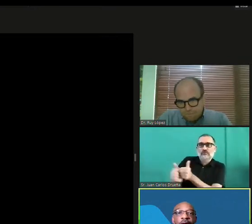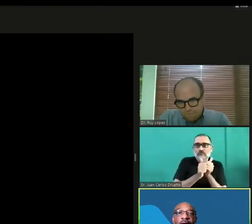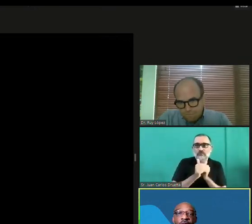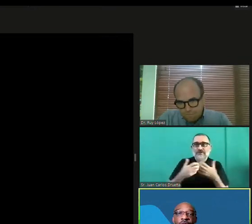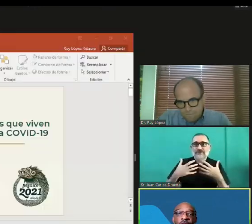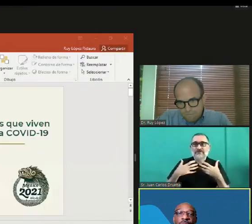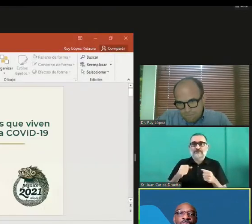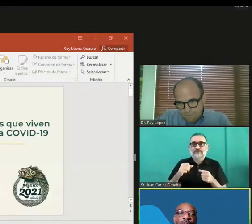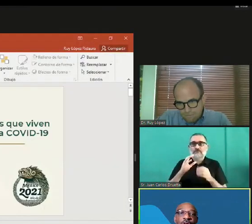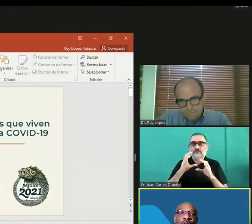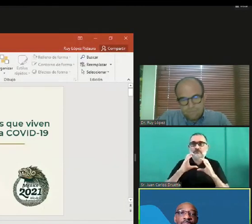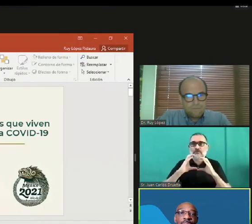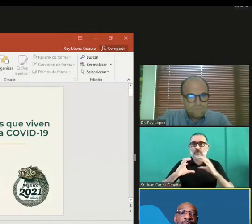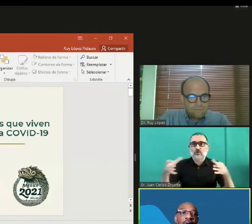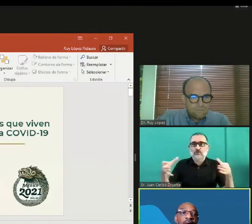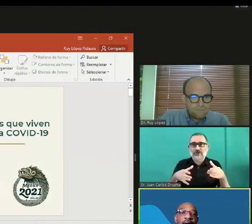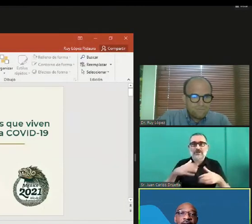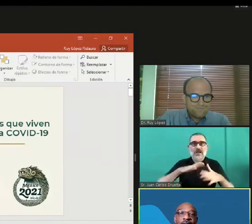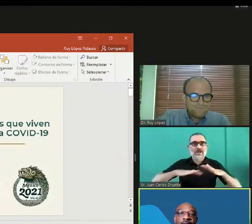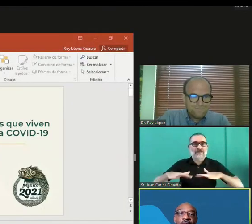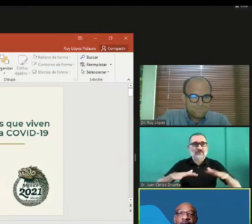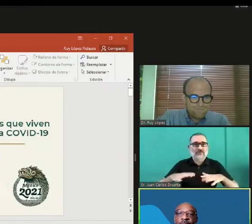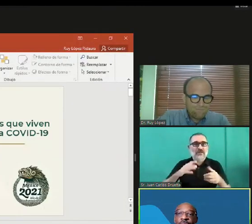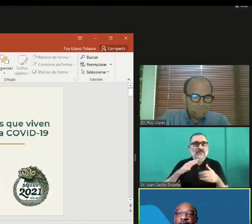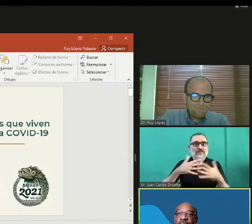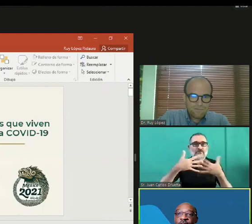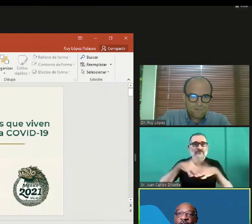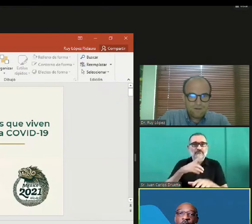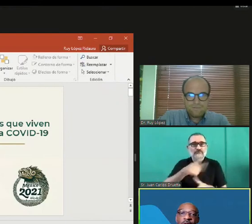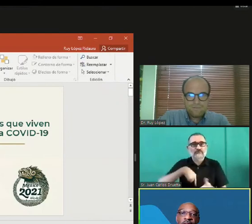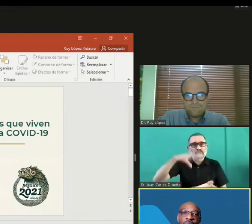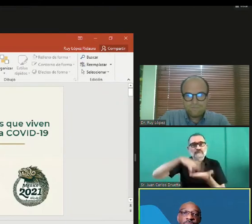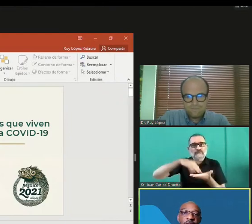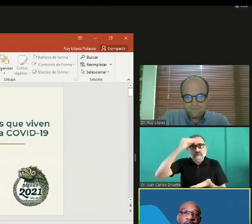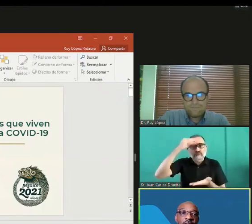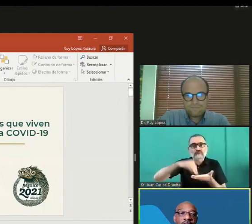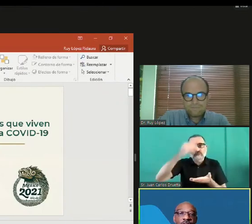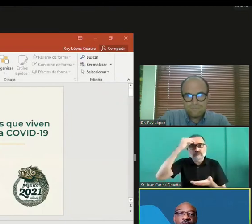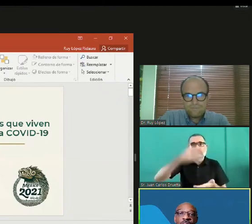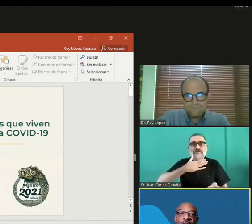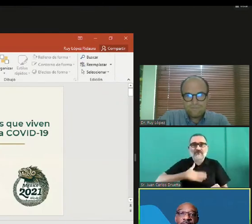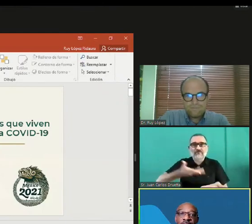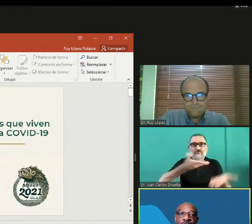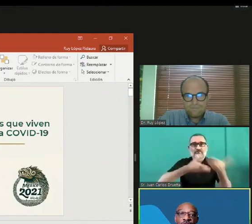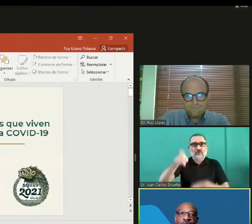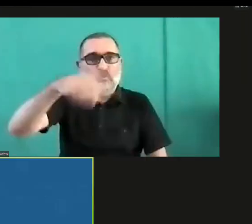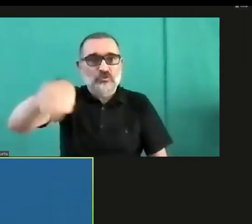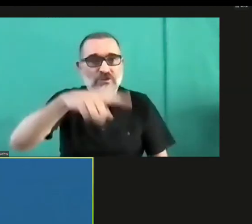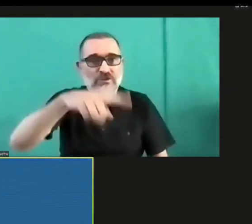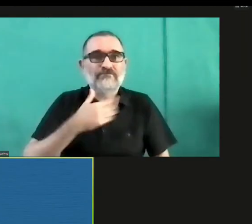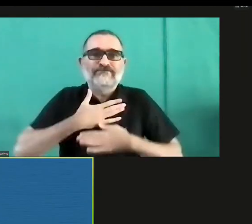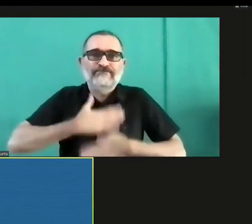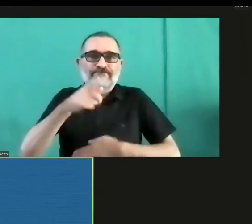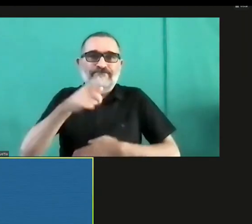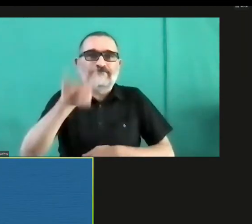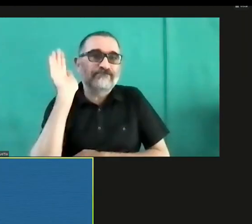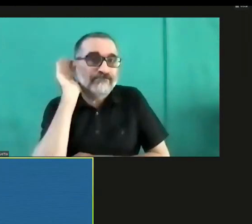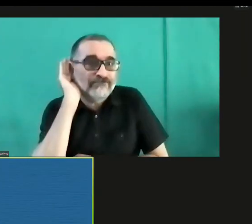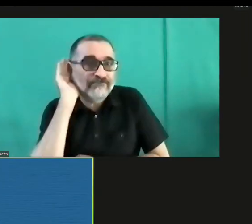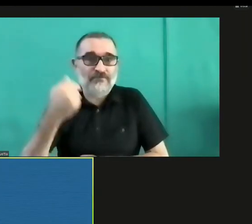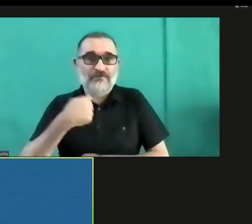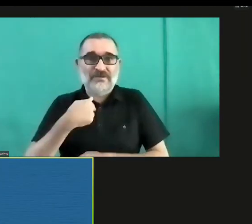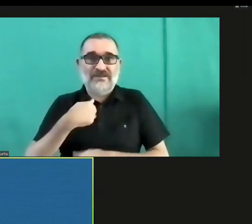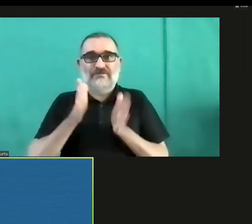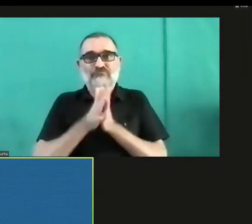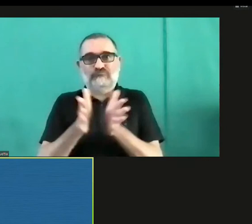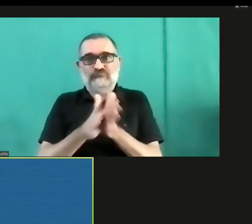muchas gracias doctor ruiz agradecemos su ayuda y muchas gracias por